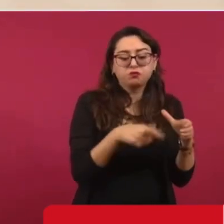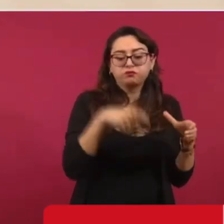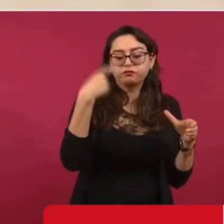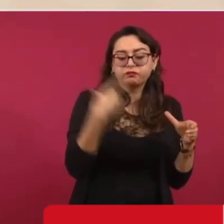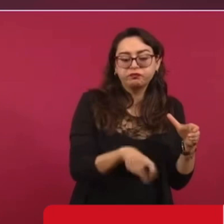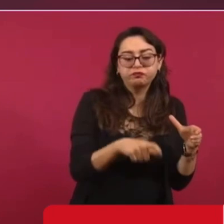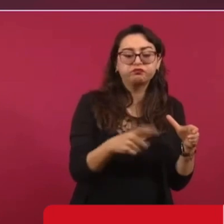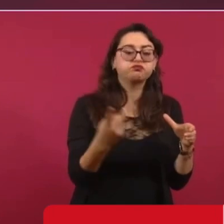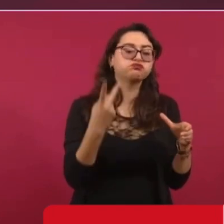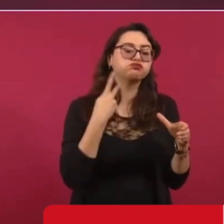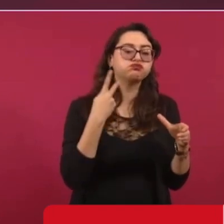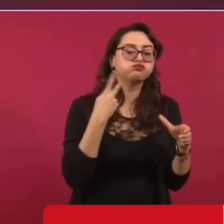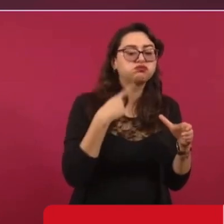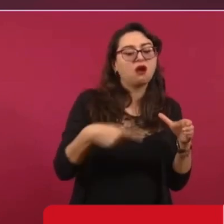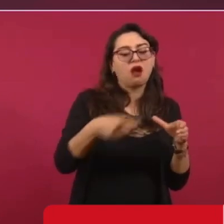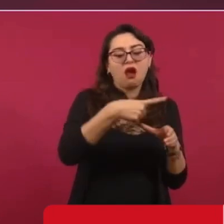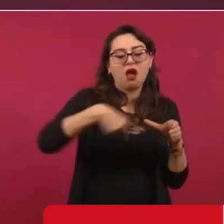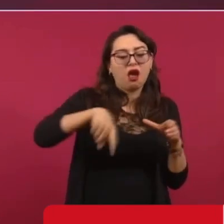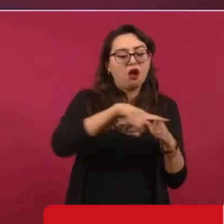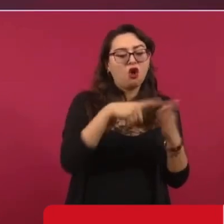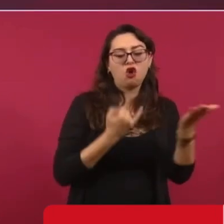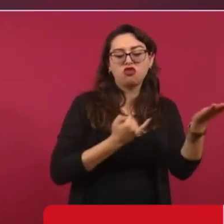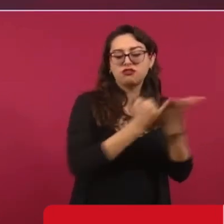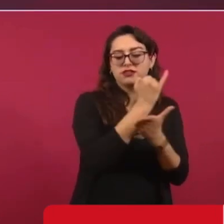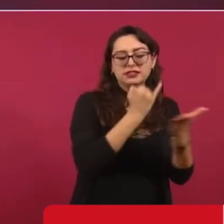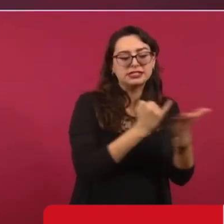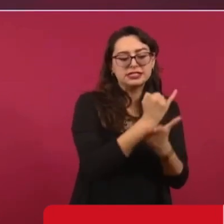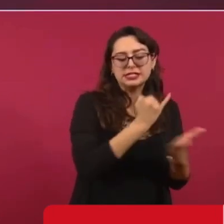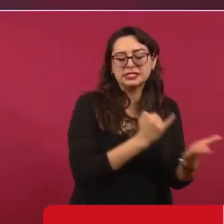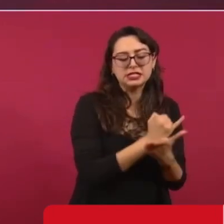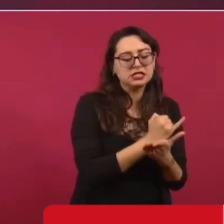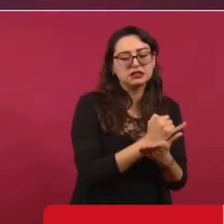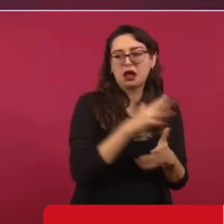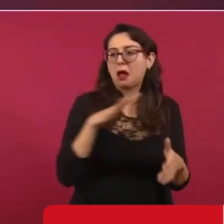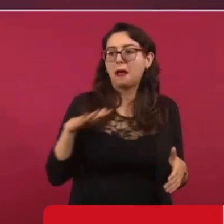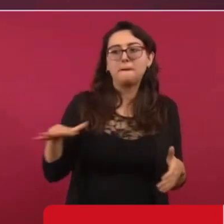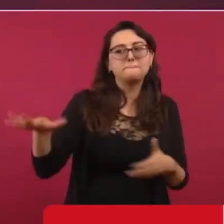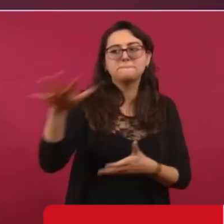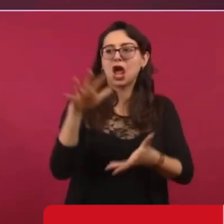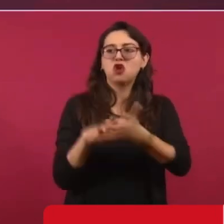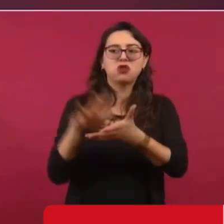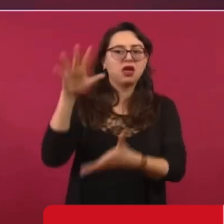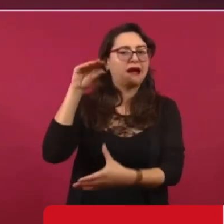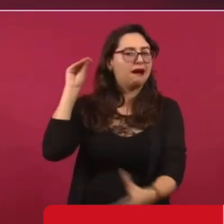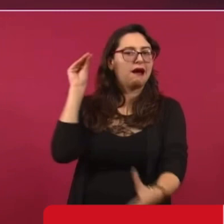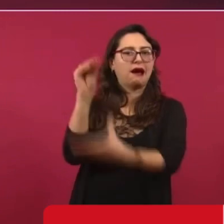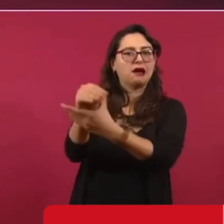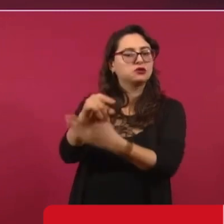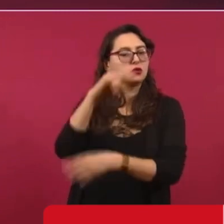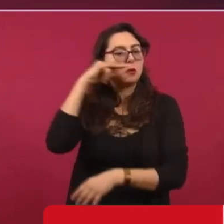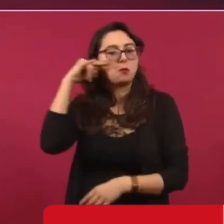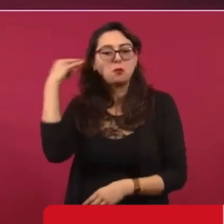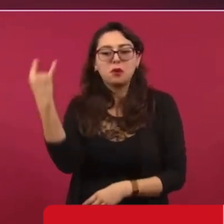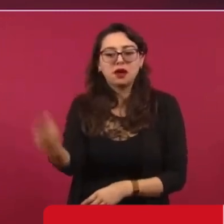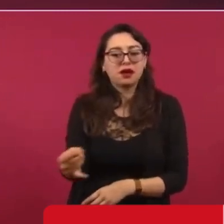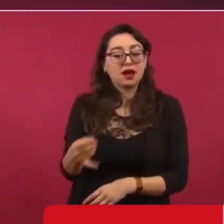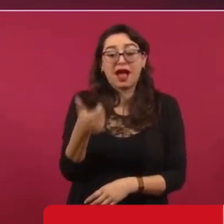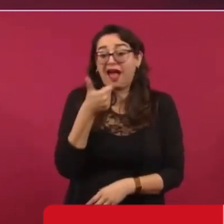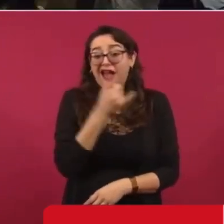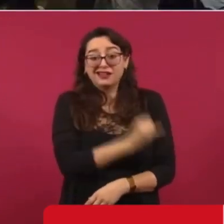sentido estricto no había una democracia en México,